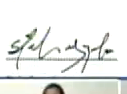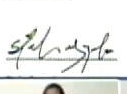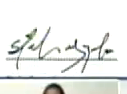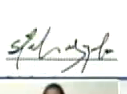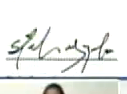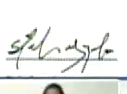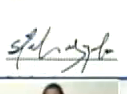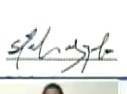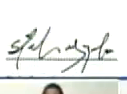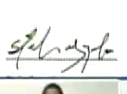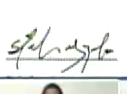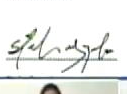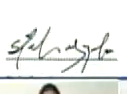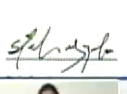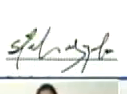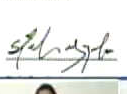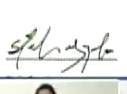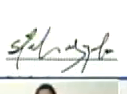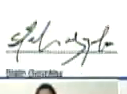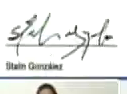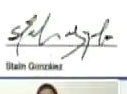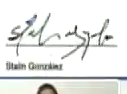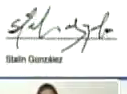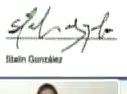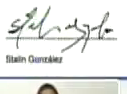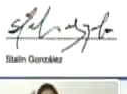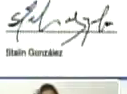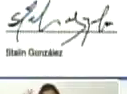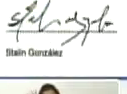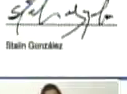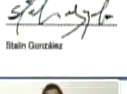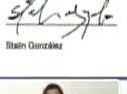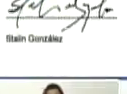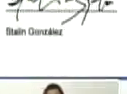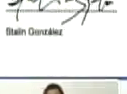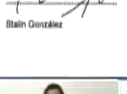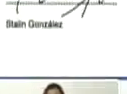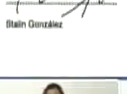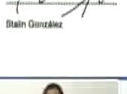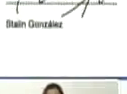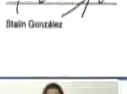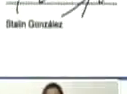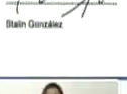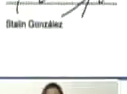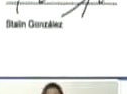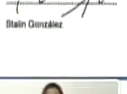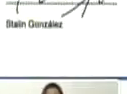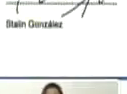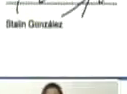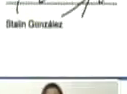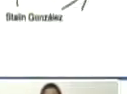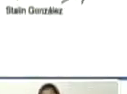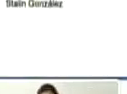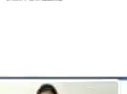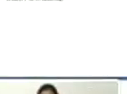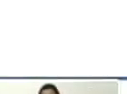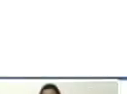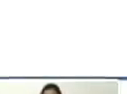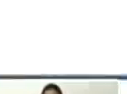también. Tarek, el fiscal, es el gran poeta del país. Y Tarek, el ministro, también es